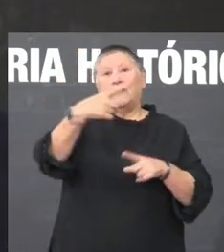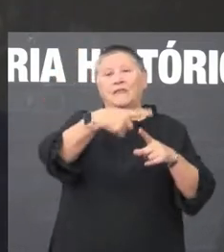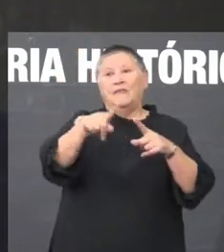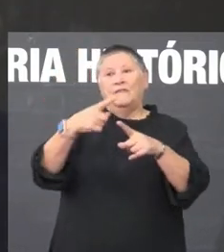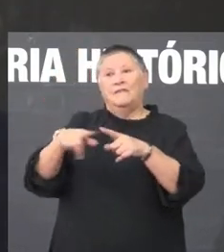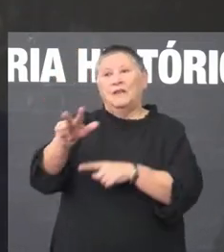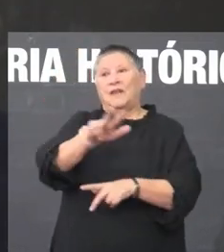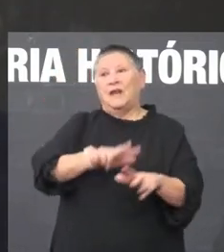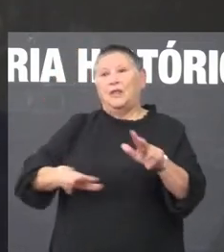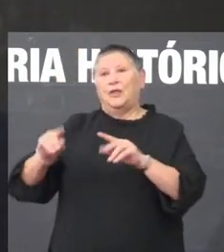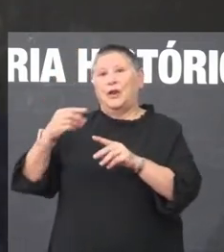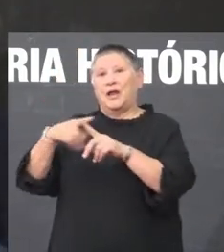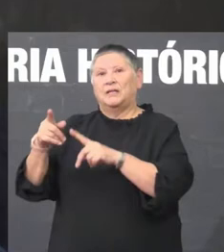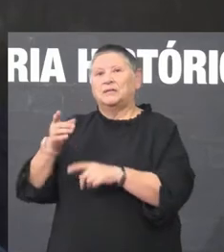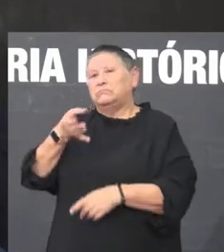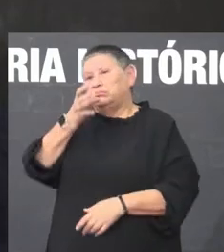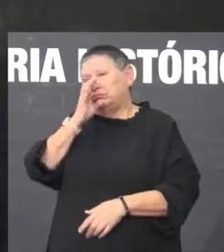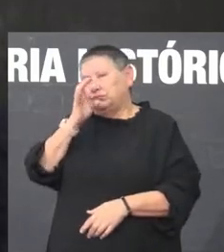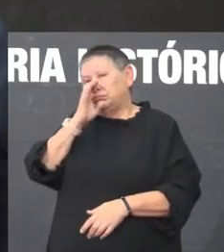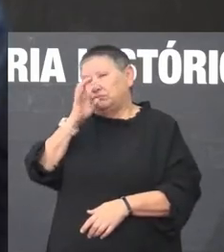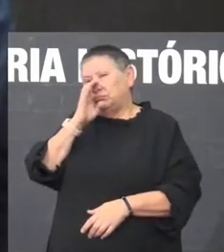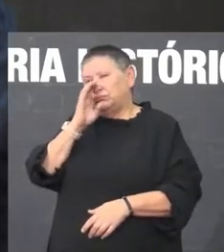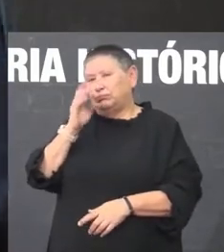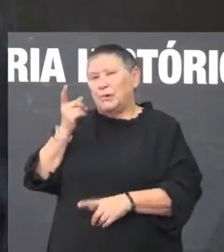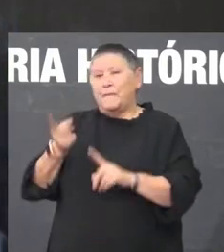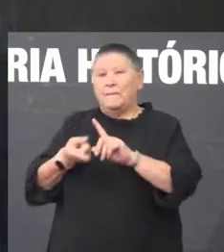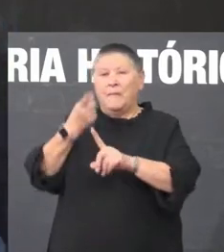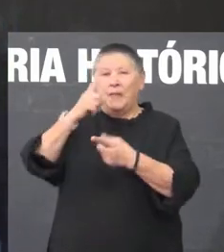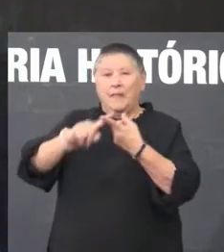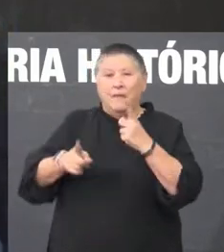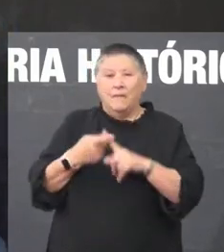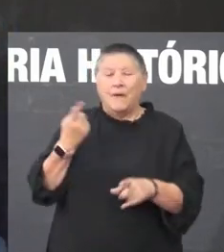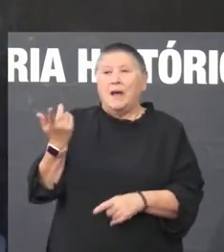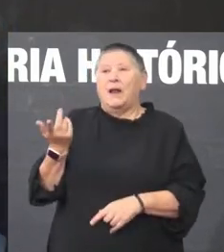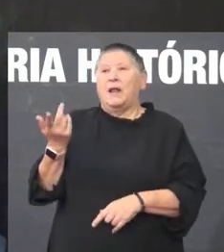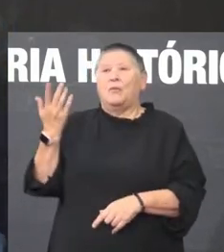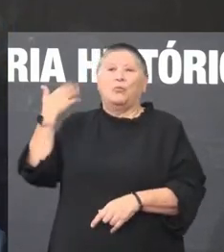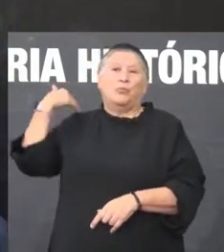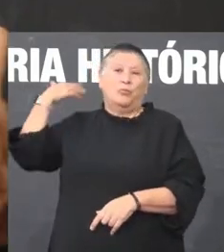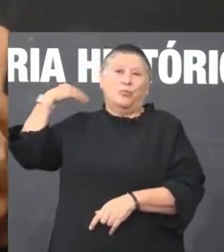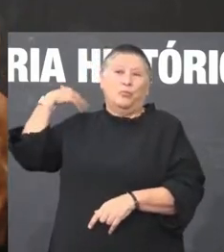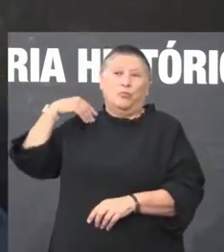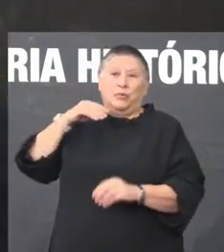es decir, los antiguos reinos medievales del antiguo régimen,